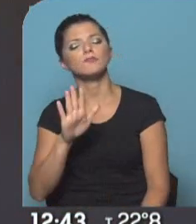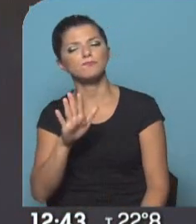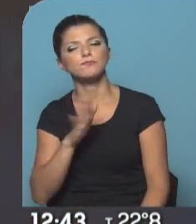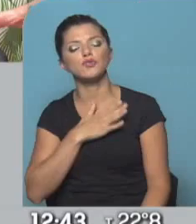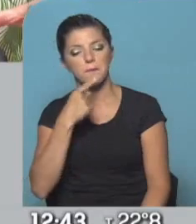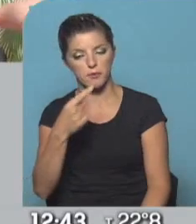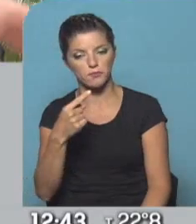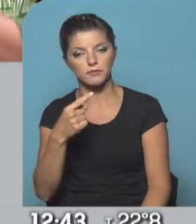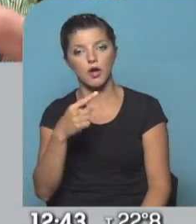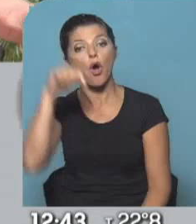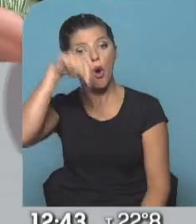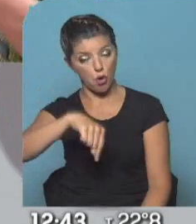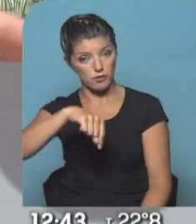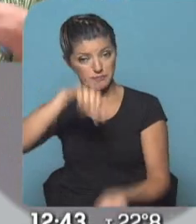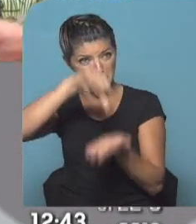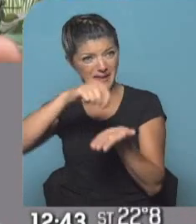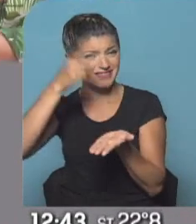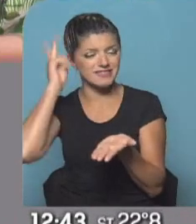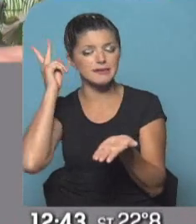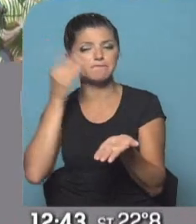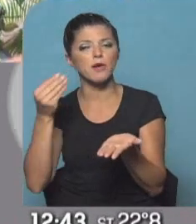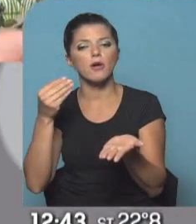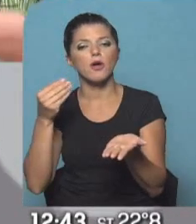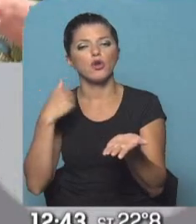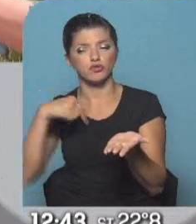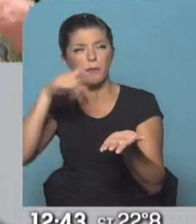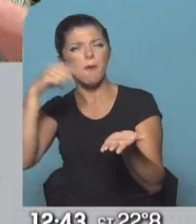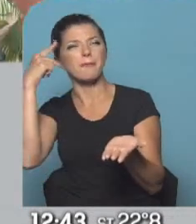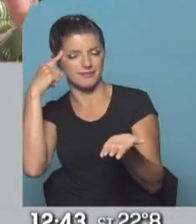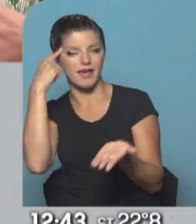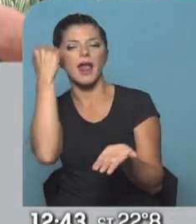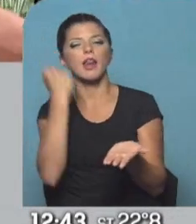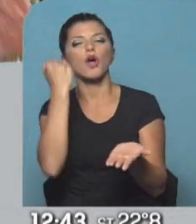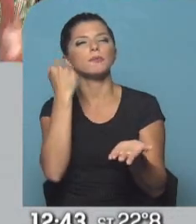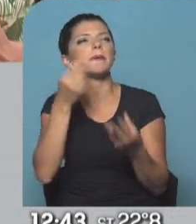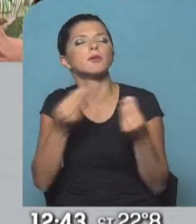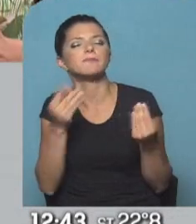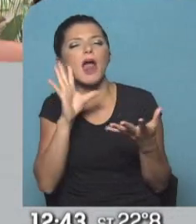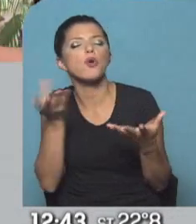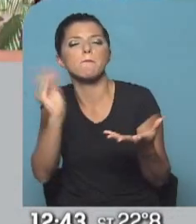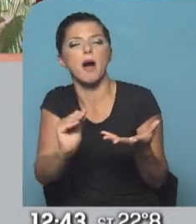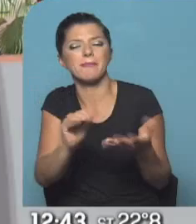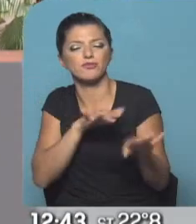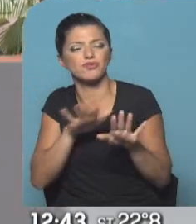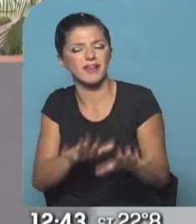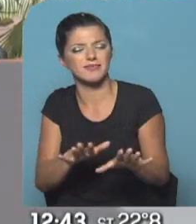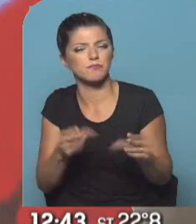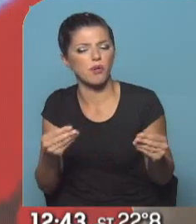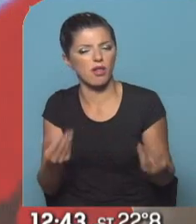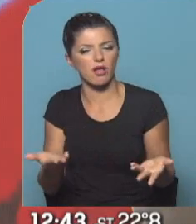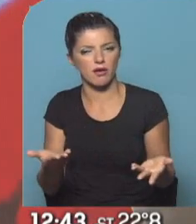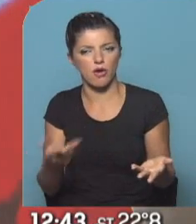hay en Chile en este momento? Porque históricamente uno tiene una idea de lo que es esa economía. ¿Qué sustrato hay para que pase todo esto? Sí, y fíjate vos que